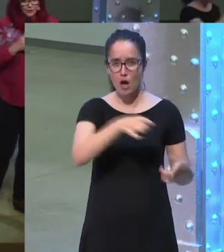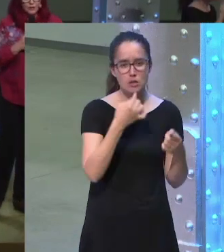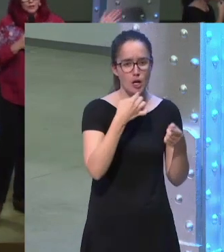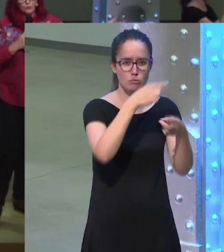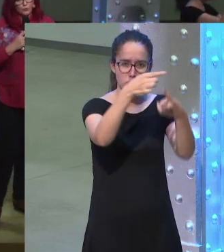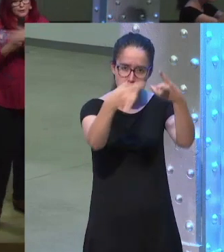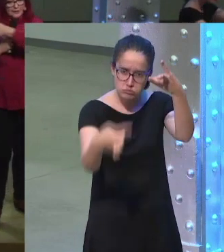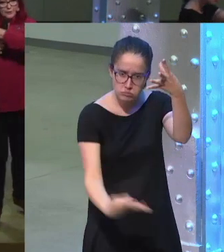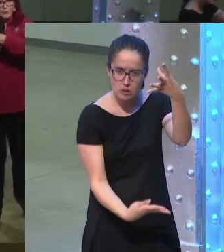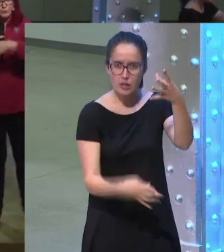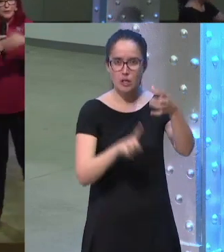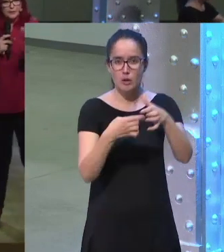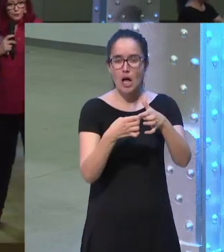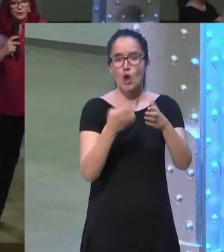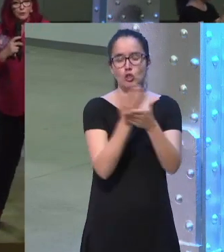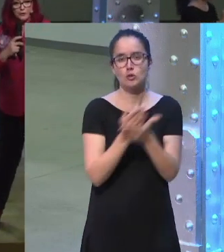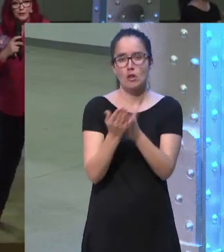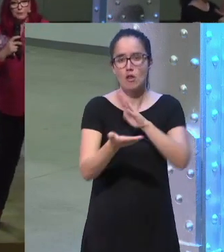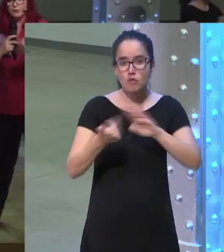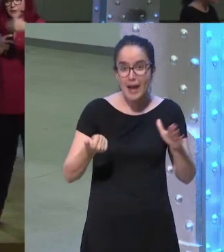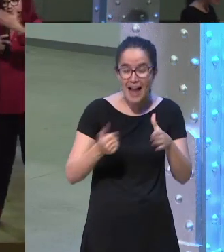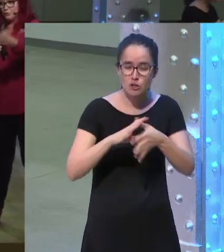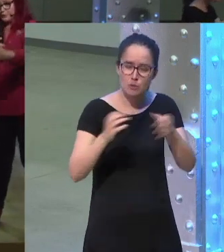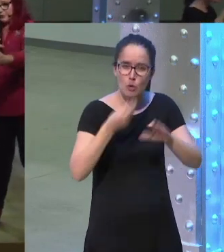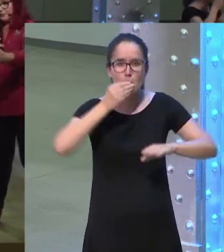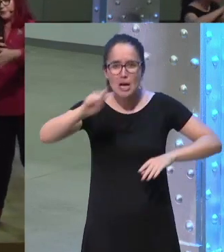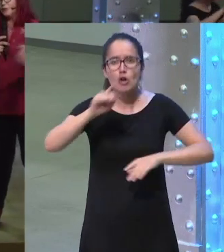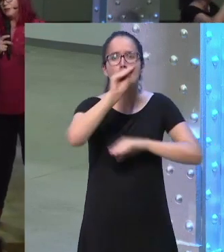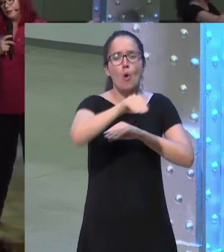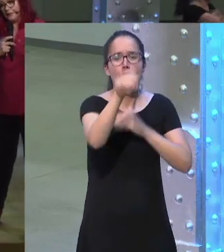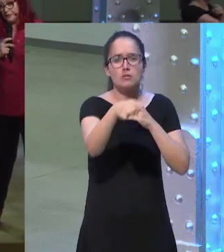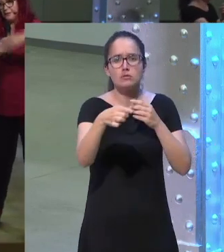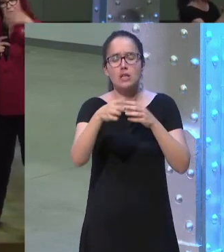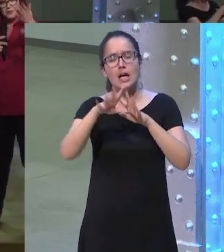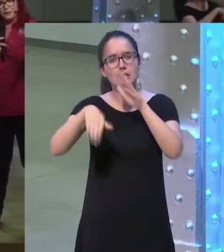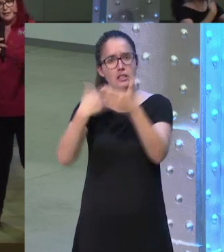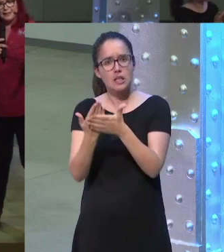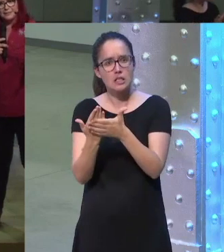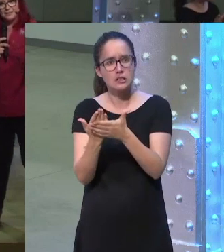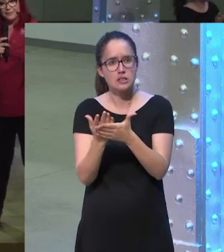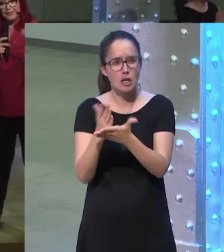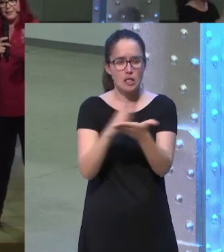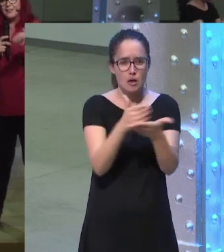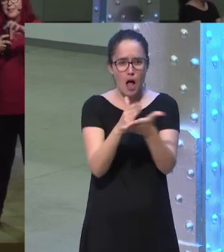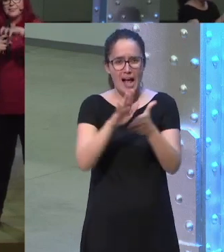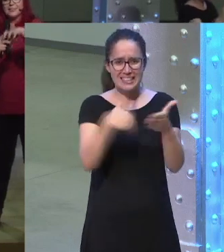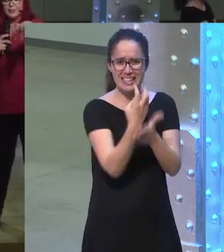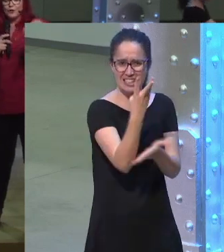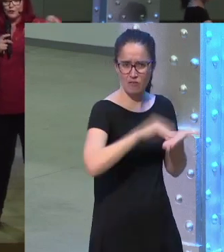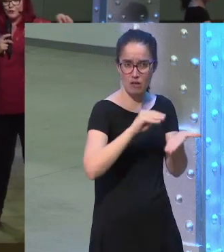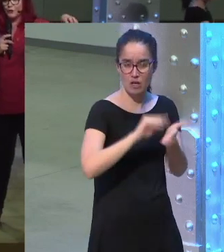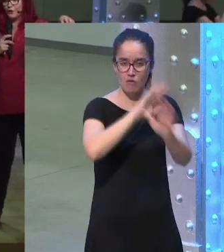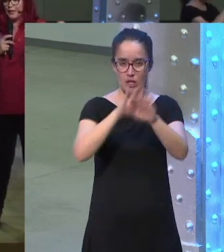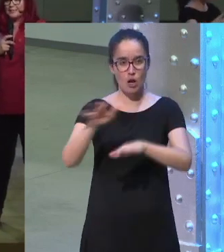señalaron, luego quitaron a estos estudiantes, cogieron a los mejores amigos, ¿quiénes son tus mejores amigos? Y así hicieron, creo que la criba hasta 3 veces, y se